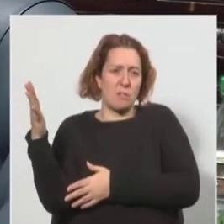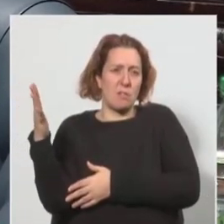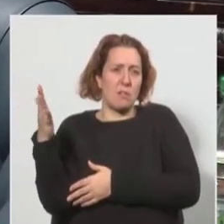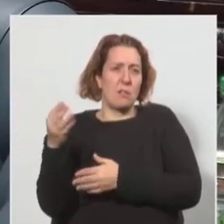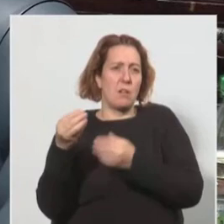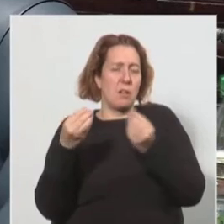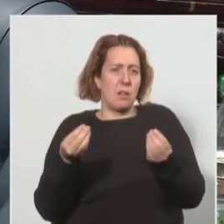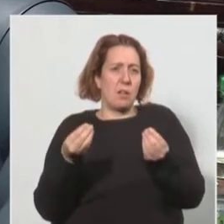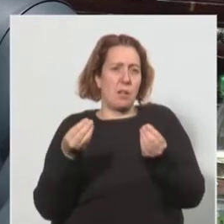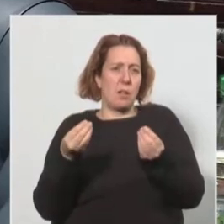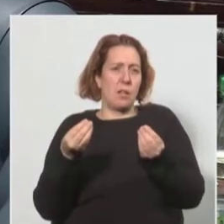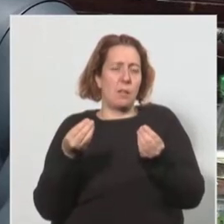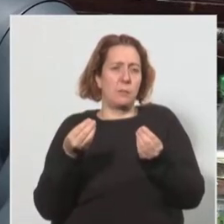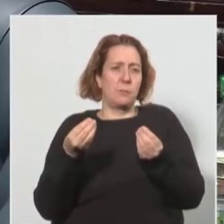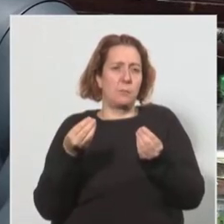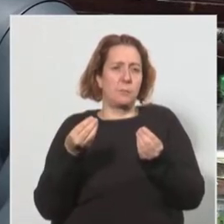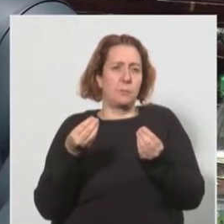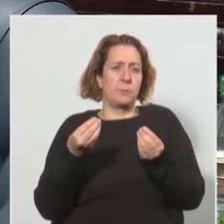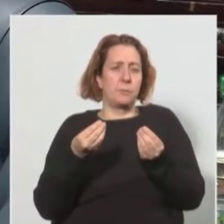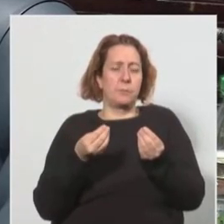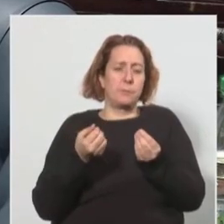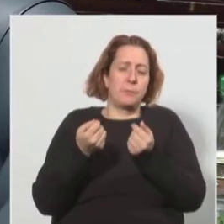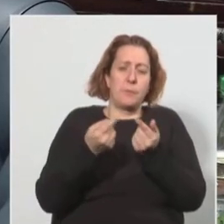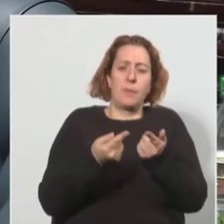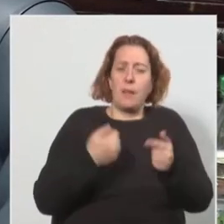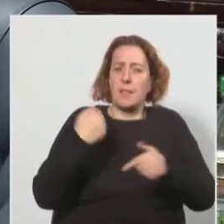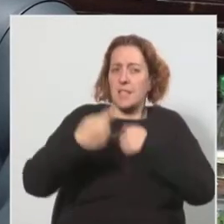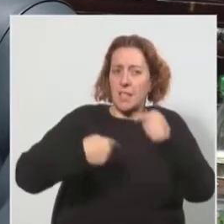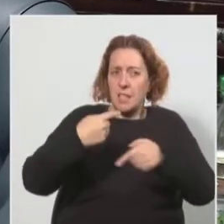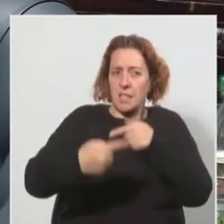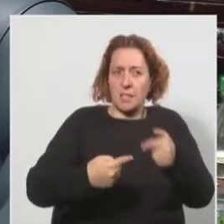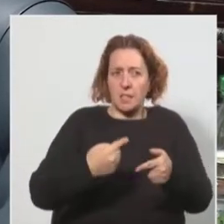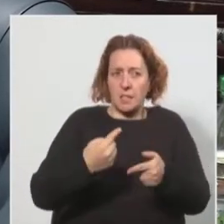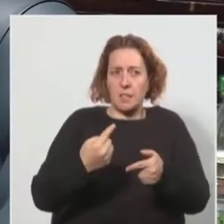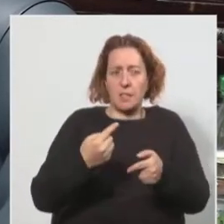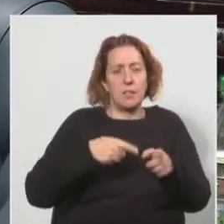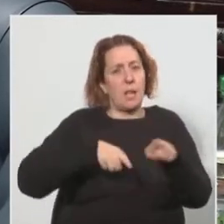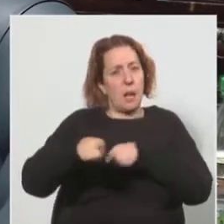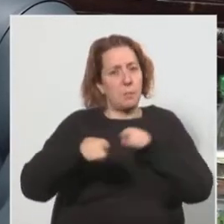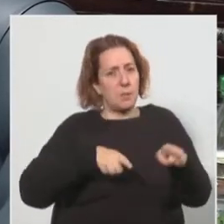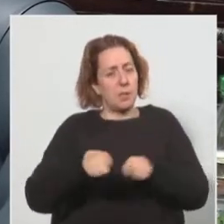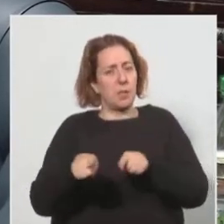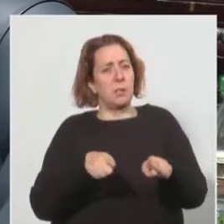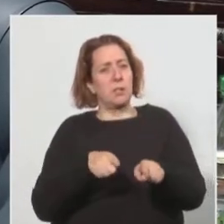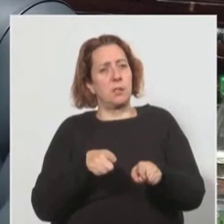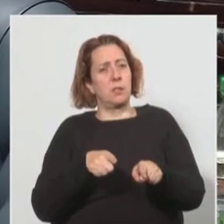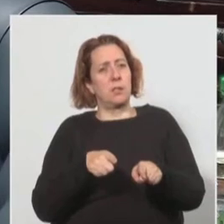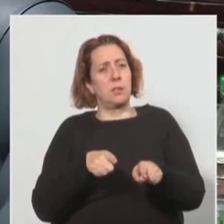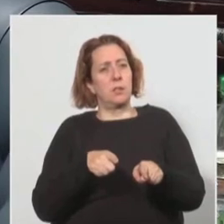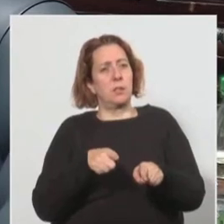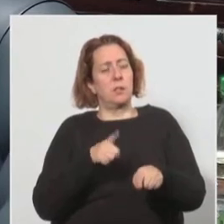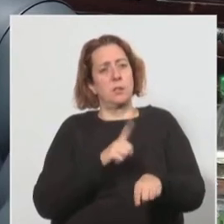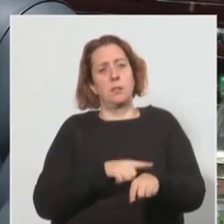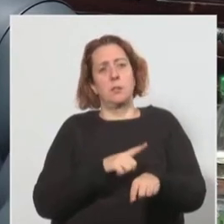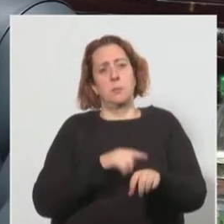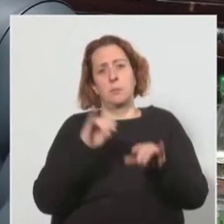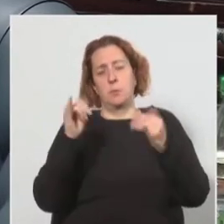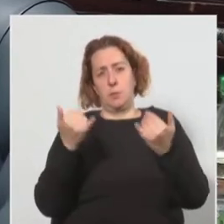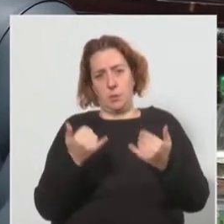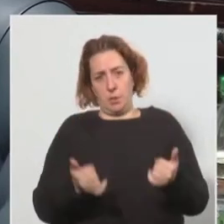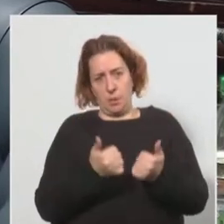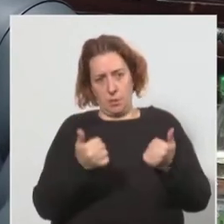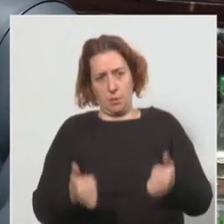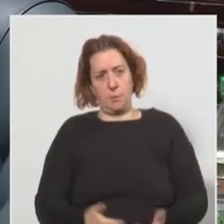que lo indujo a seguir adelante con el trámite en los tiempos en que se dio?